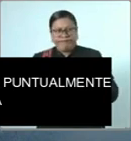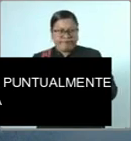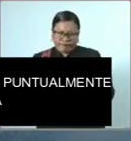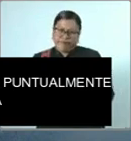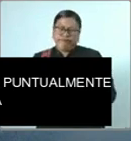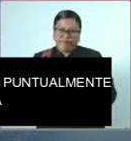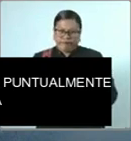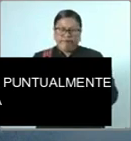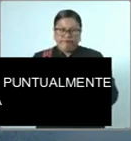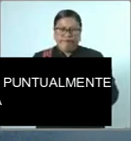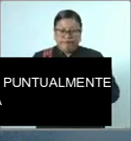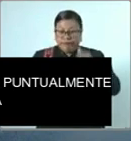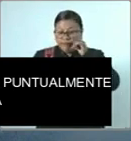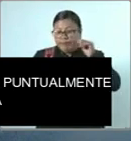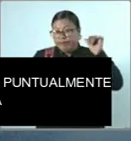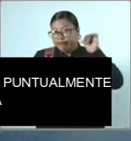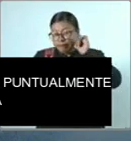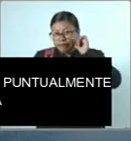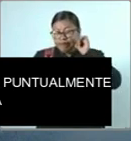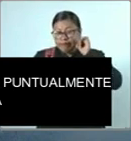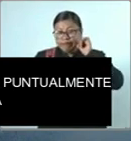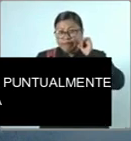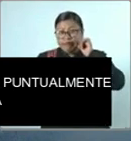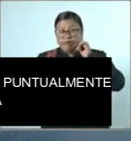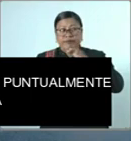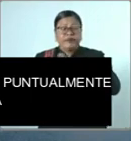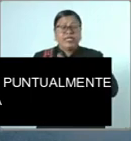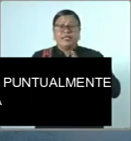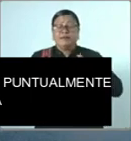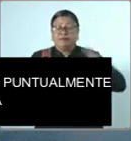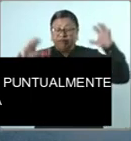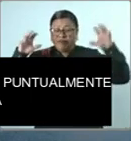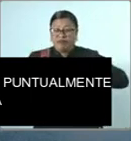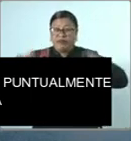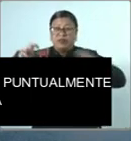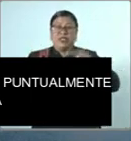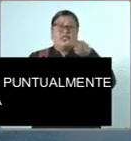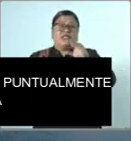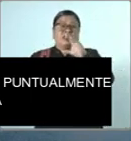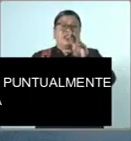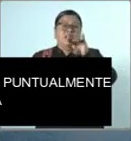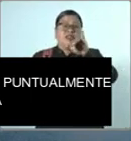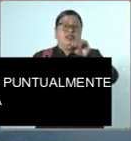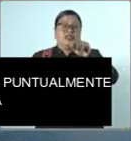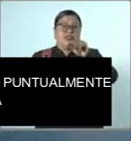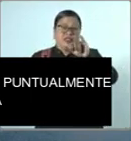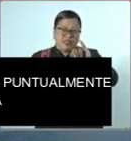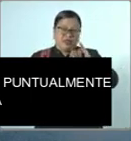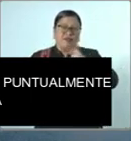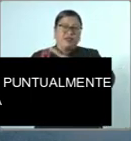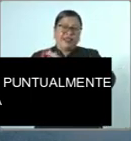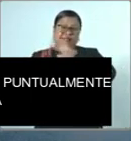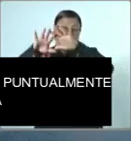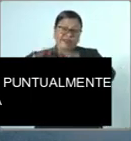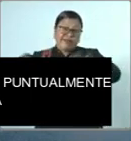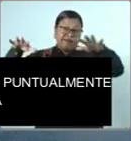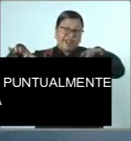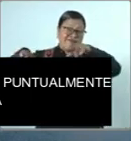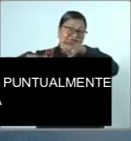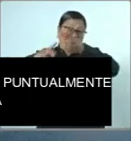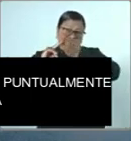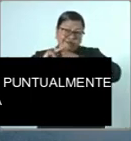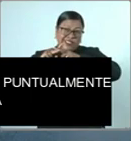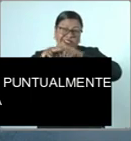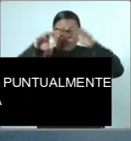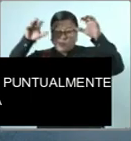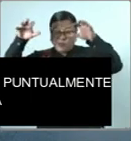que ayer se formó este ciclón tropical Christie, que está en el Océano Pacífico y que